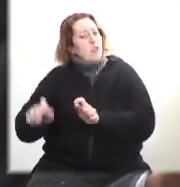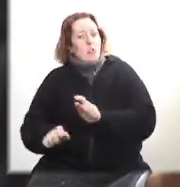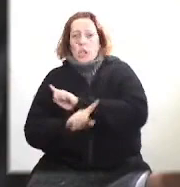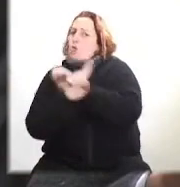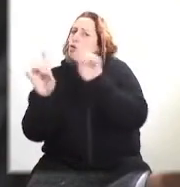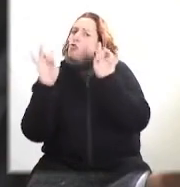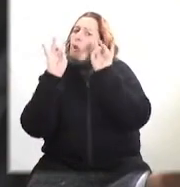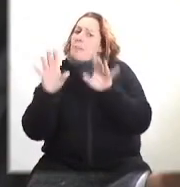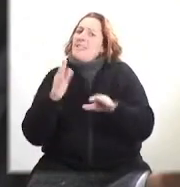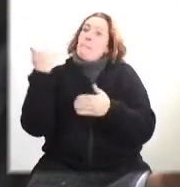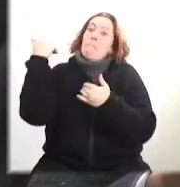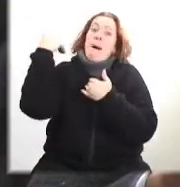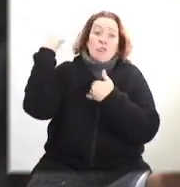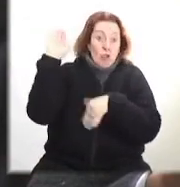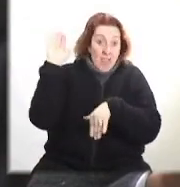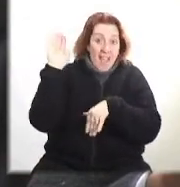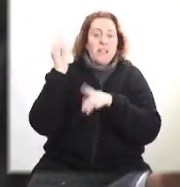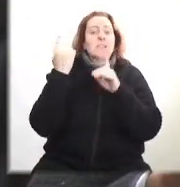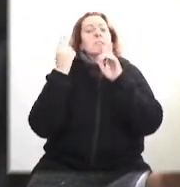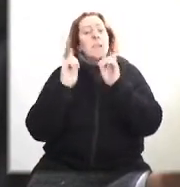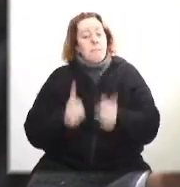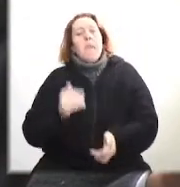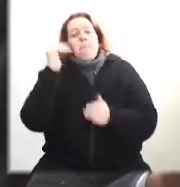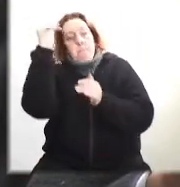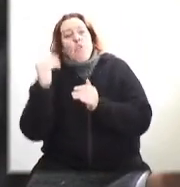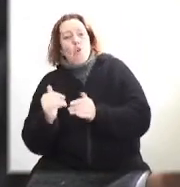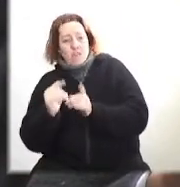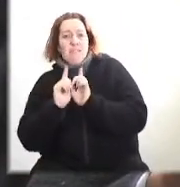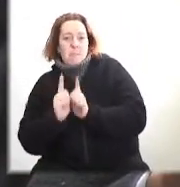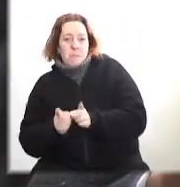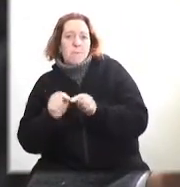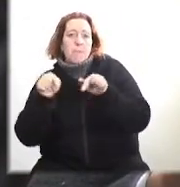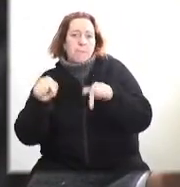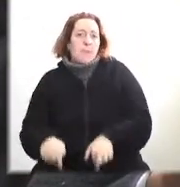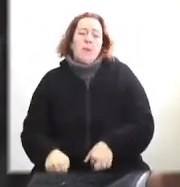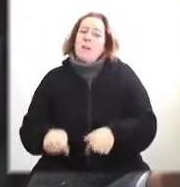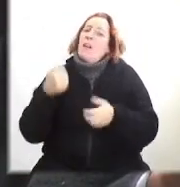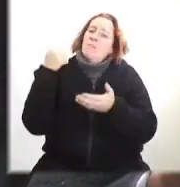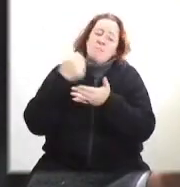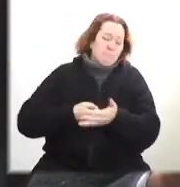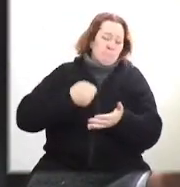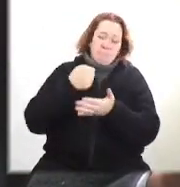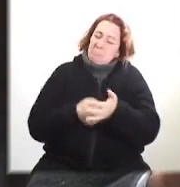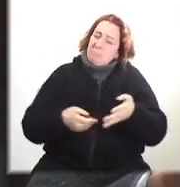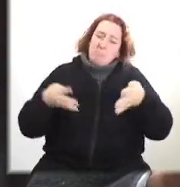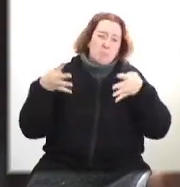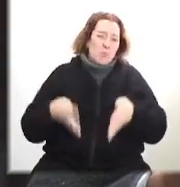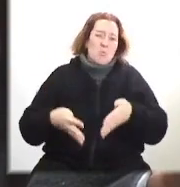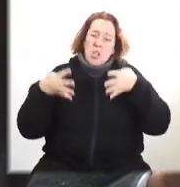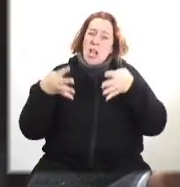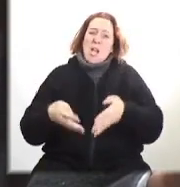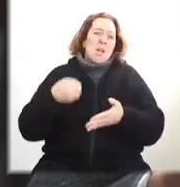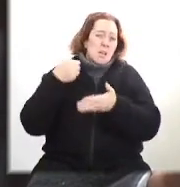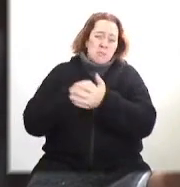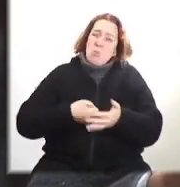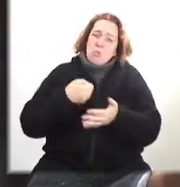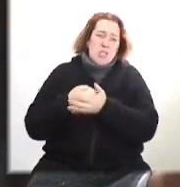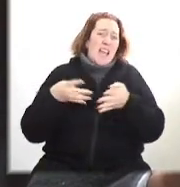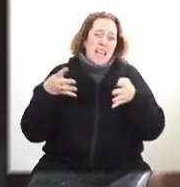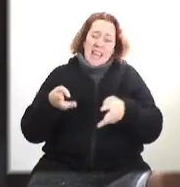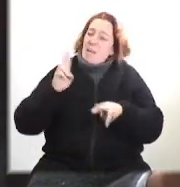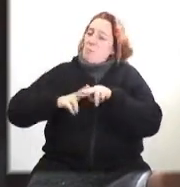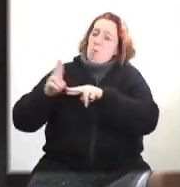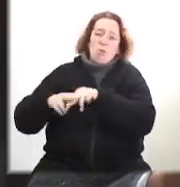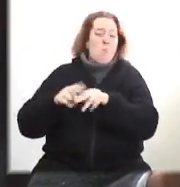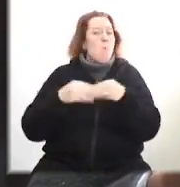solo de la mayoría, también de la minoría, porque en este Uruguay se derramó mucha sangre para que se respetara la voluntad de las